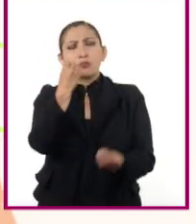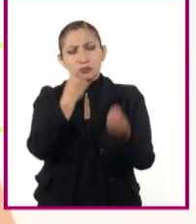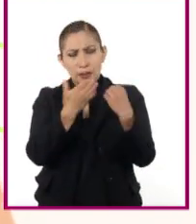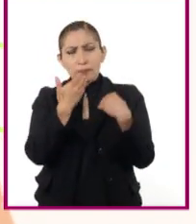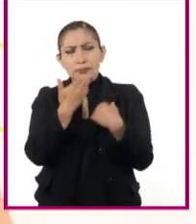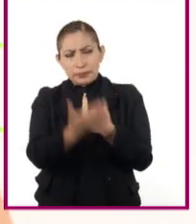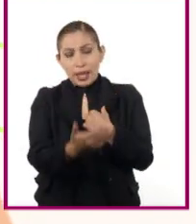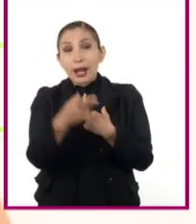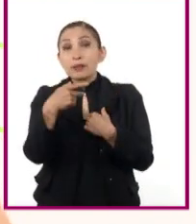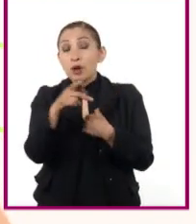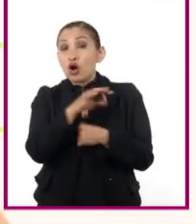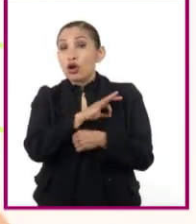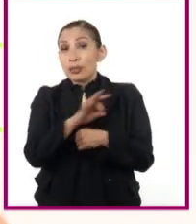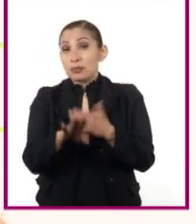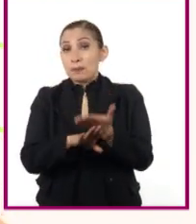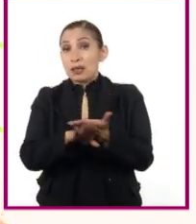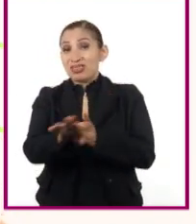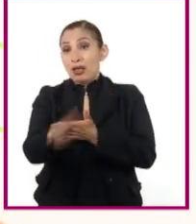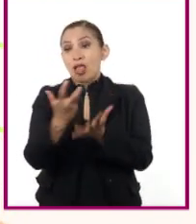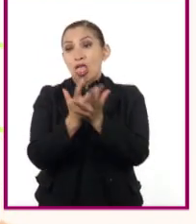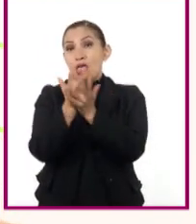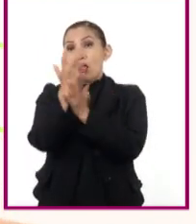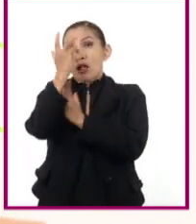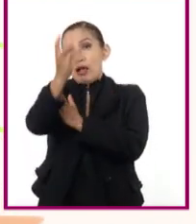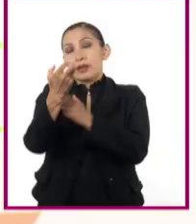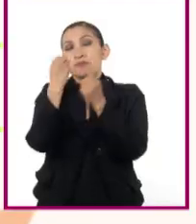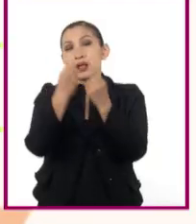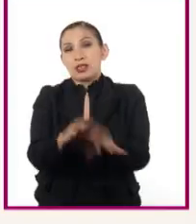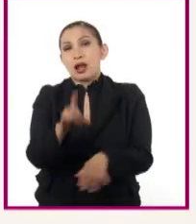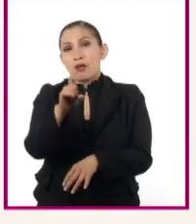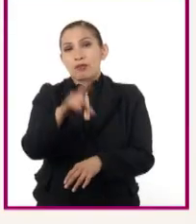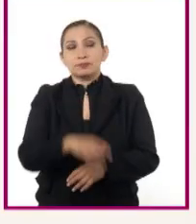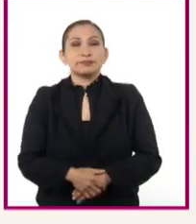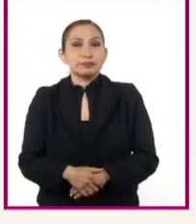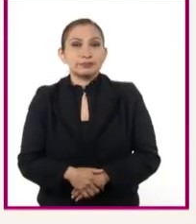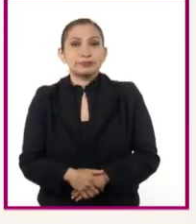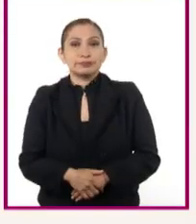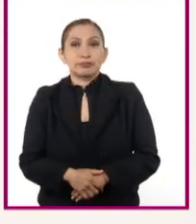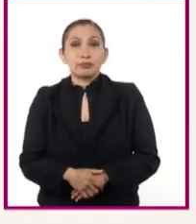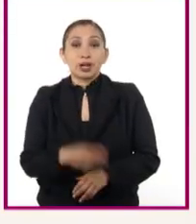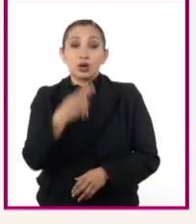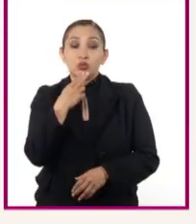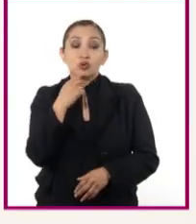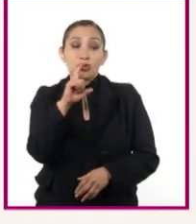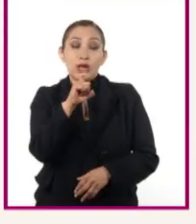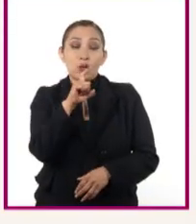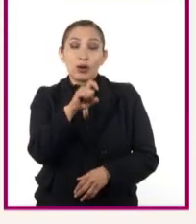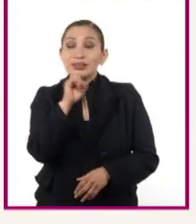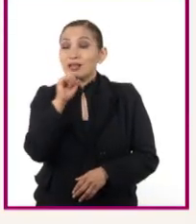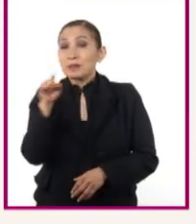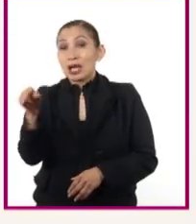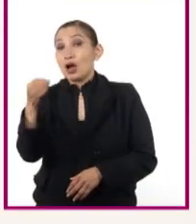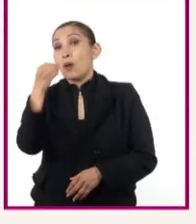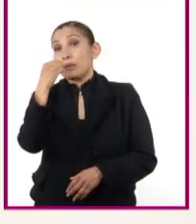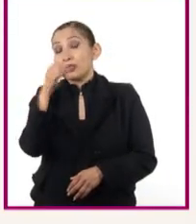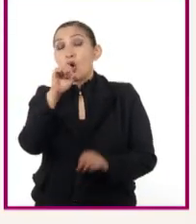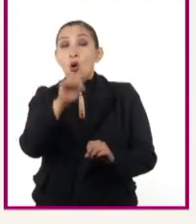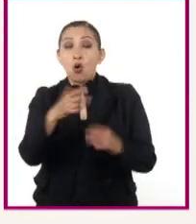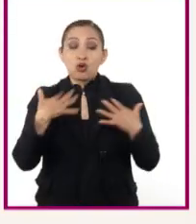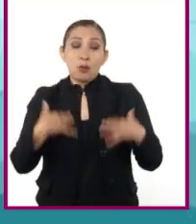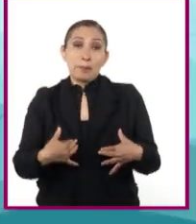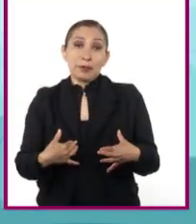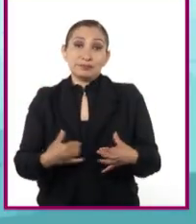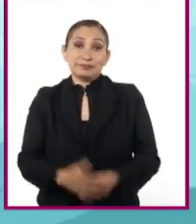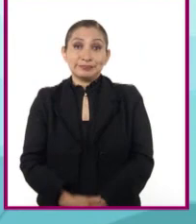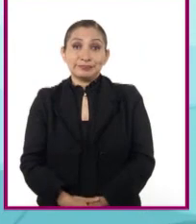nuestra dieta, podemos evitar los excesos y desperdicios, tanto en el uso del agua como en comida y